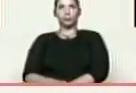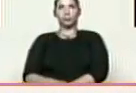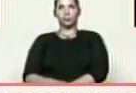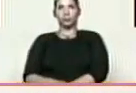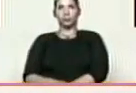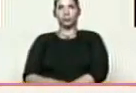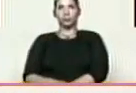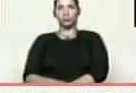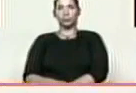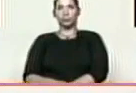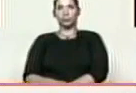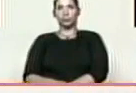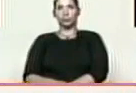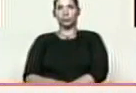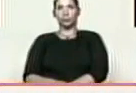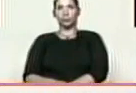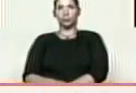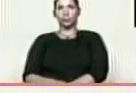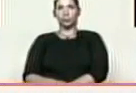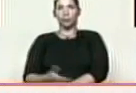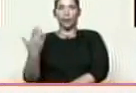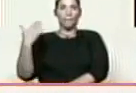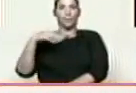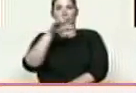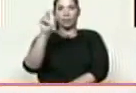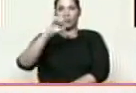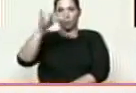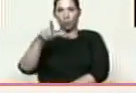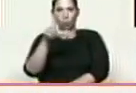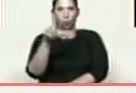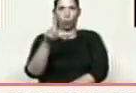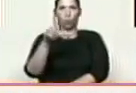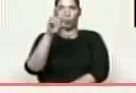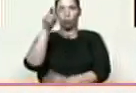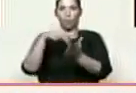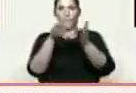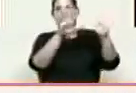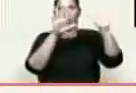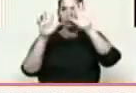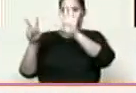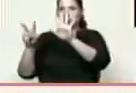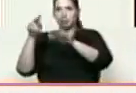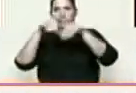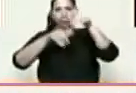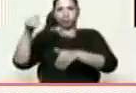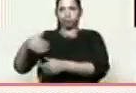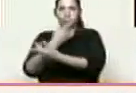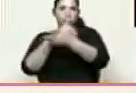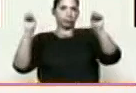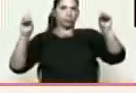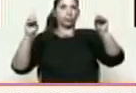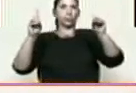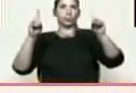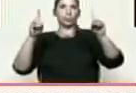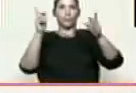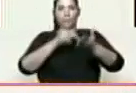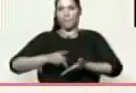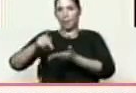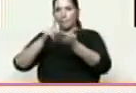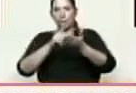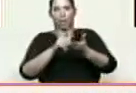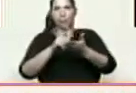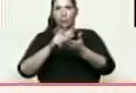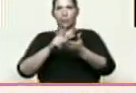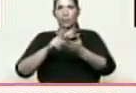a la celebración el pasado 30 de julio de 2017 de las elecciones democráticas, universales, directas y secretas